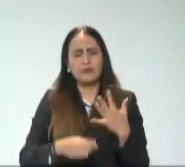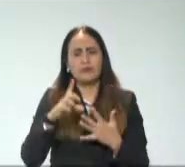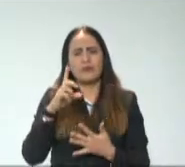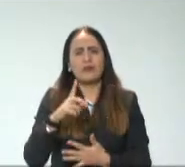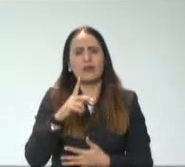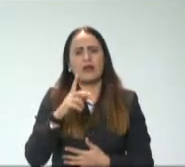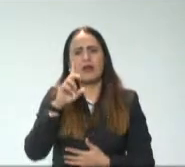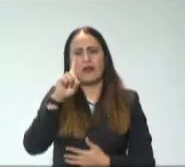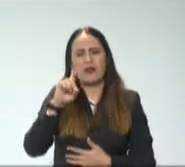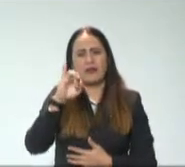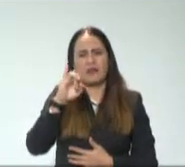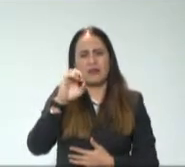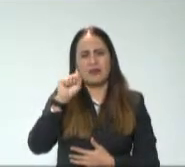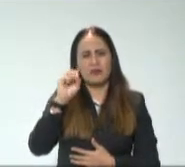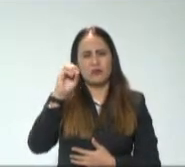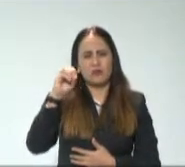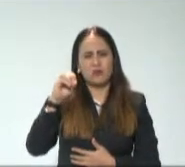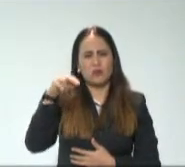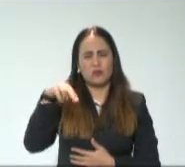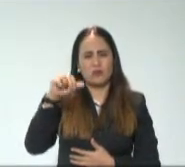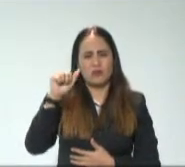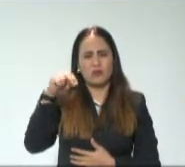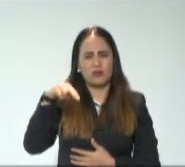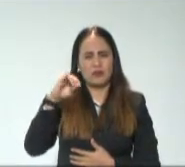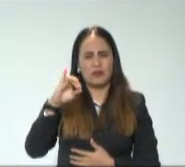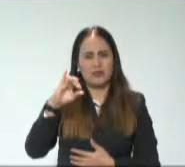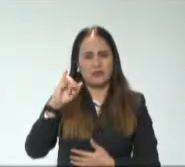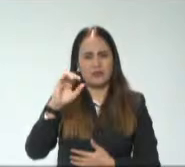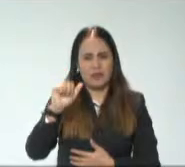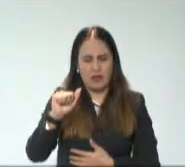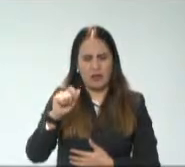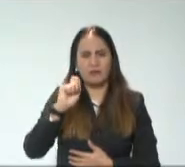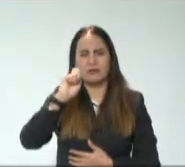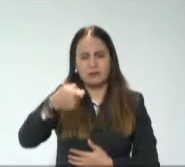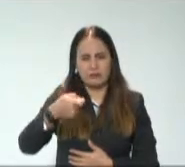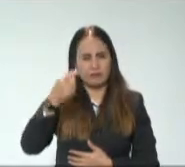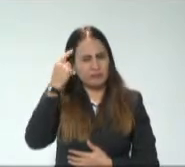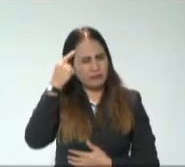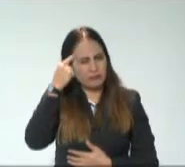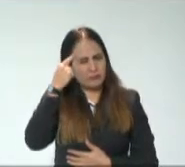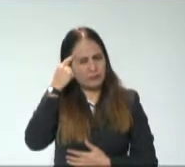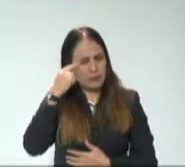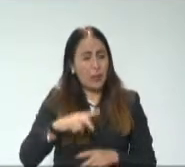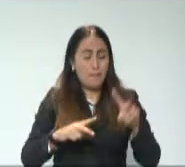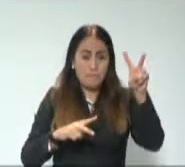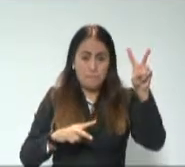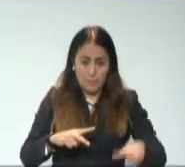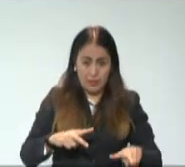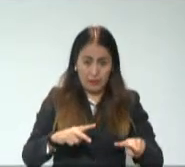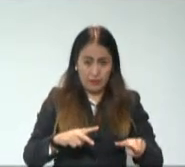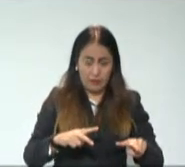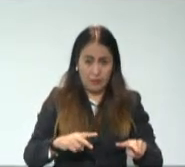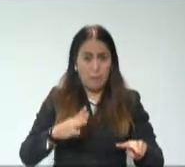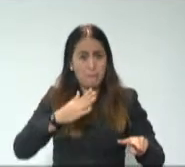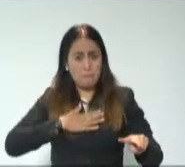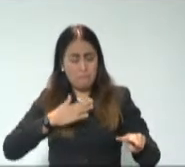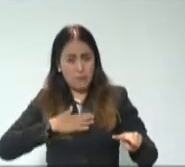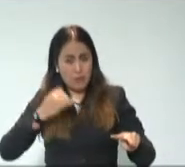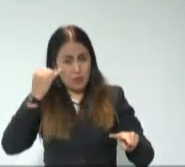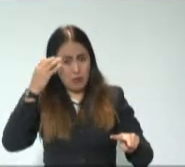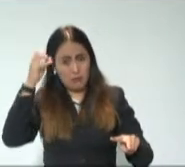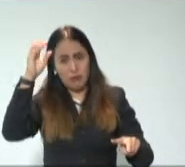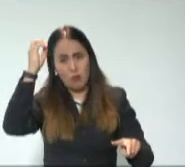hice referencia a la disonancia cognitiva que es el fenómeno en el que la realidad discrepa de nuestras